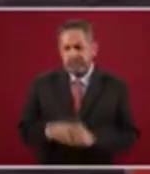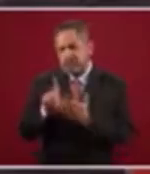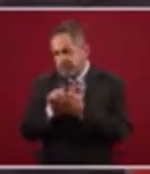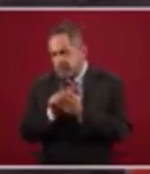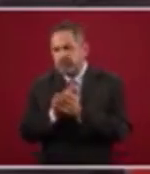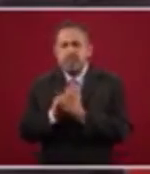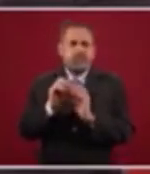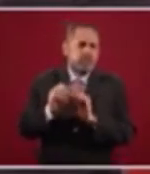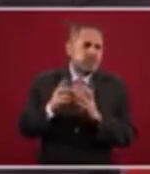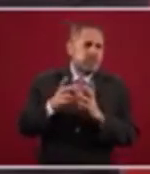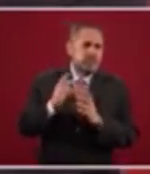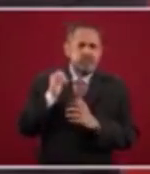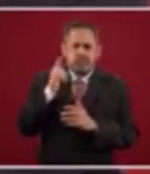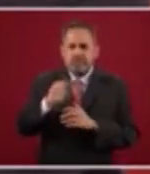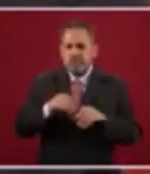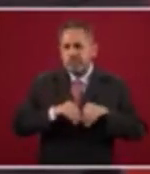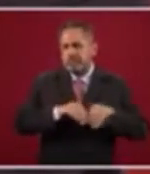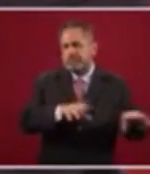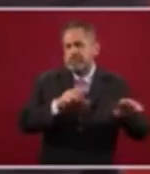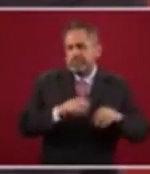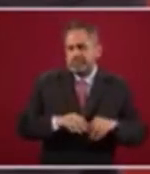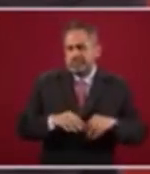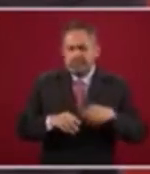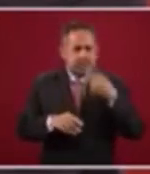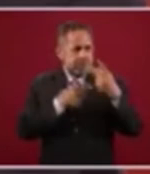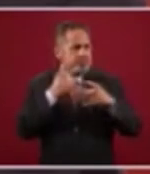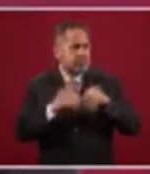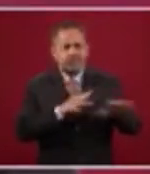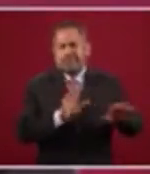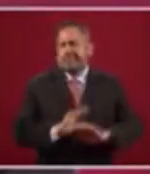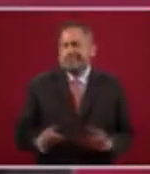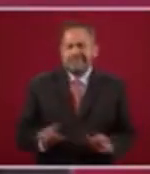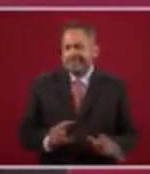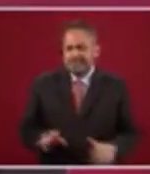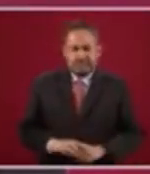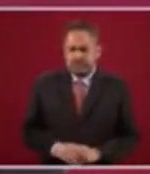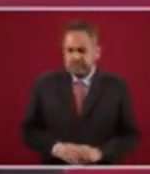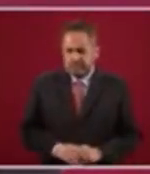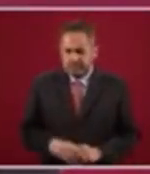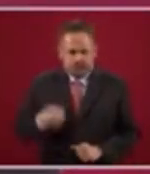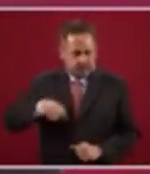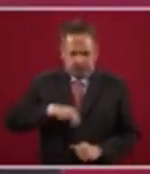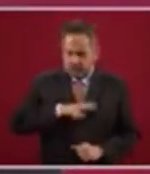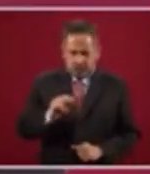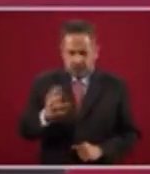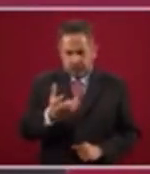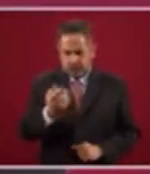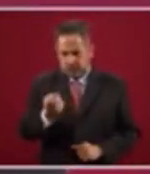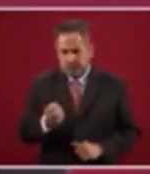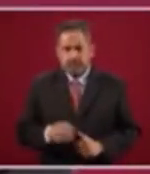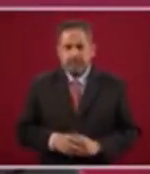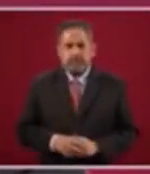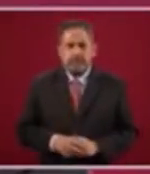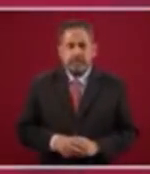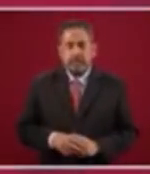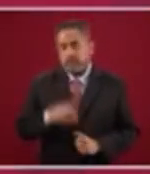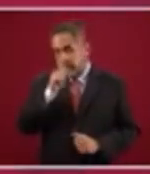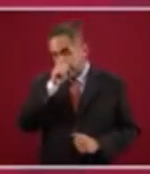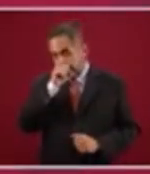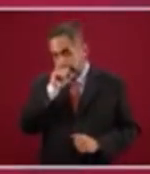un sí, para que se haga viral y eso no. No, eso no lo hacemos. Como